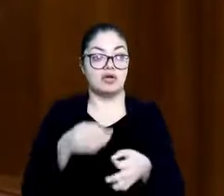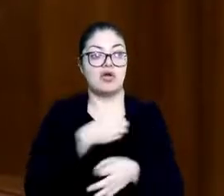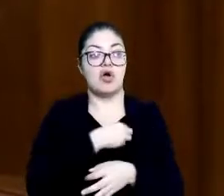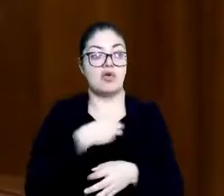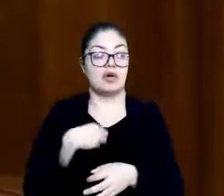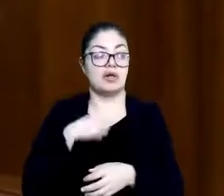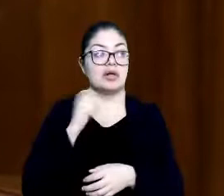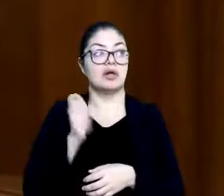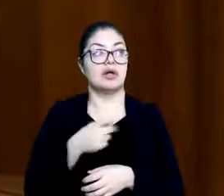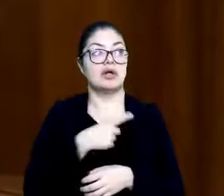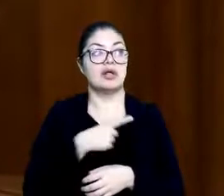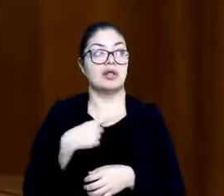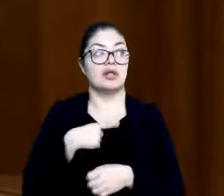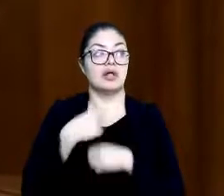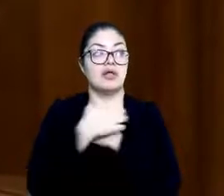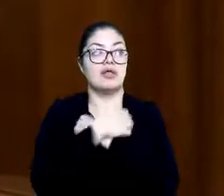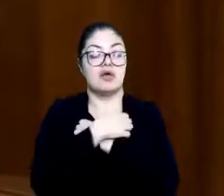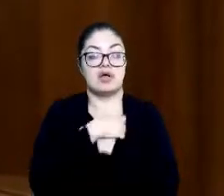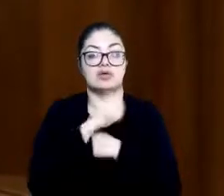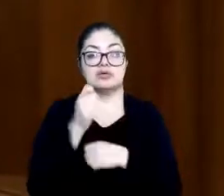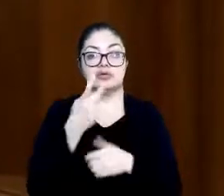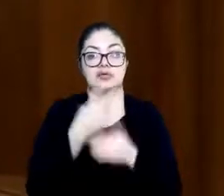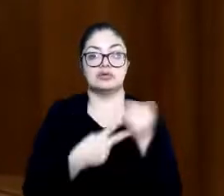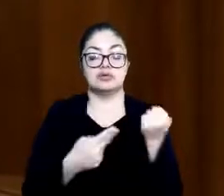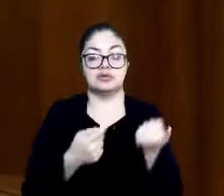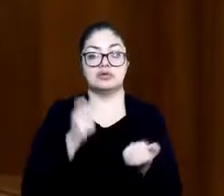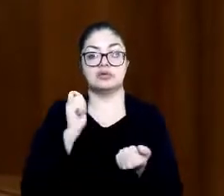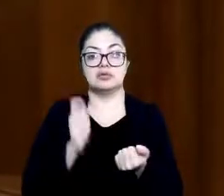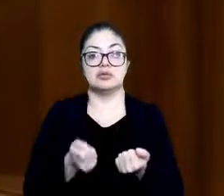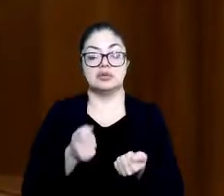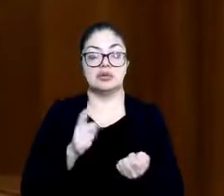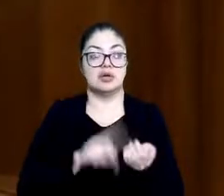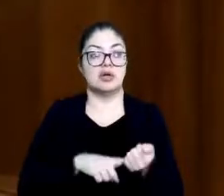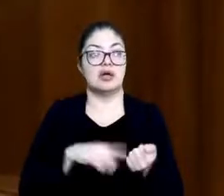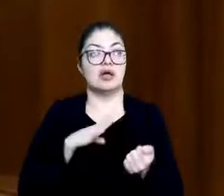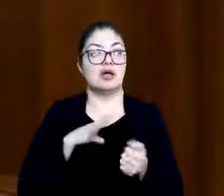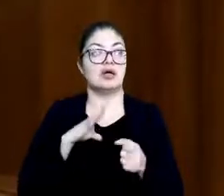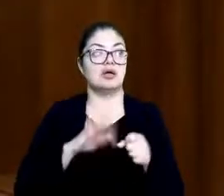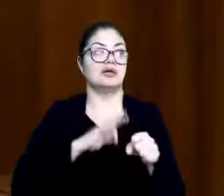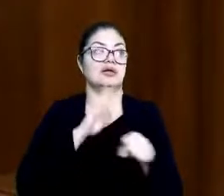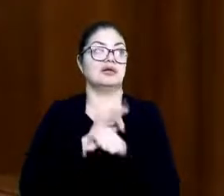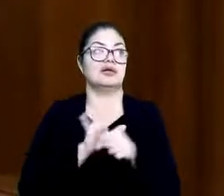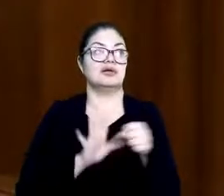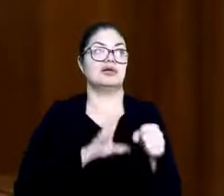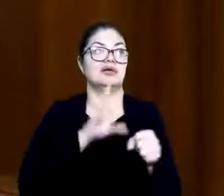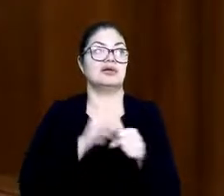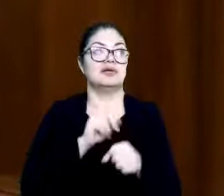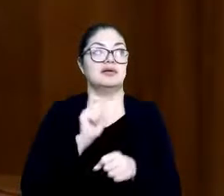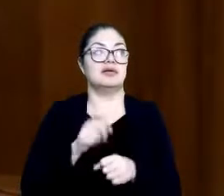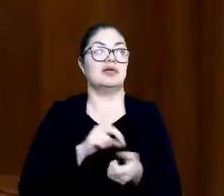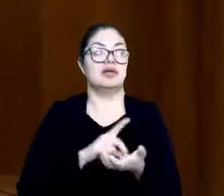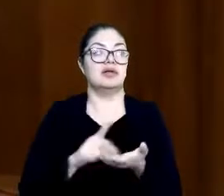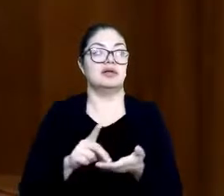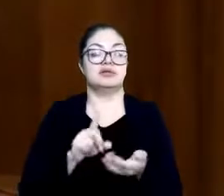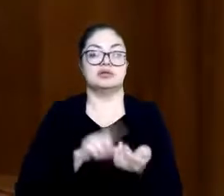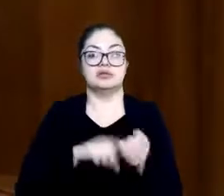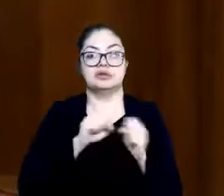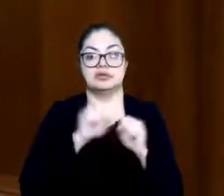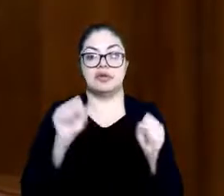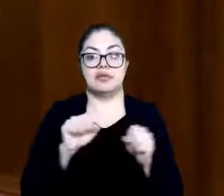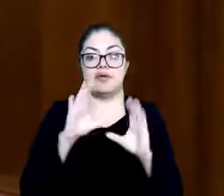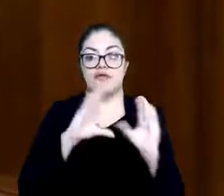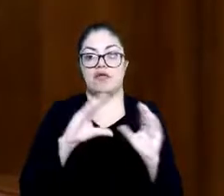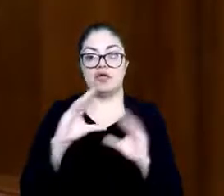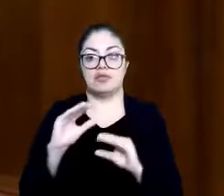la modalidad de educación dual, que hará posible garantizarles de forma integral ambos derechos. El sistema de formación